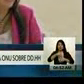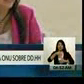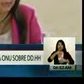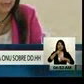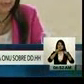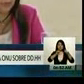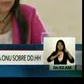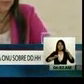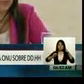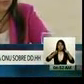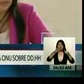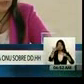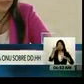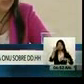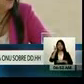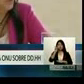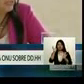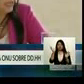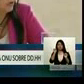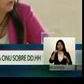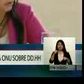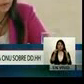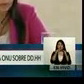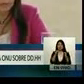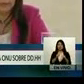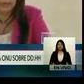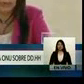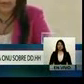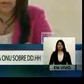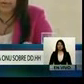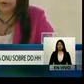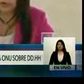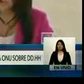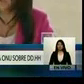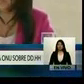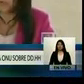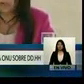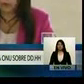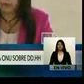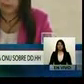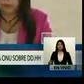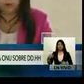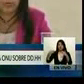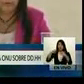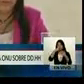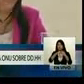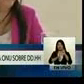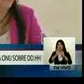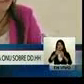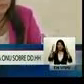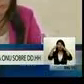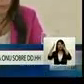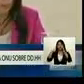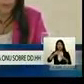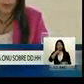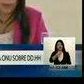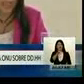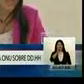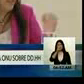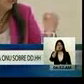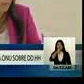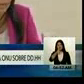América Latina y el Caribe en el año 2005 la UNESCO declaró Venezuela como teritorio libre de